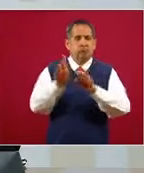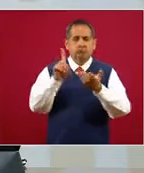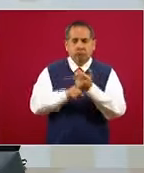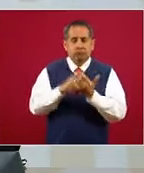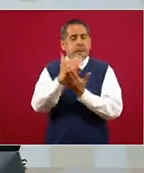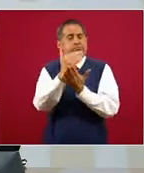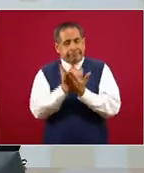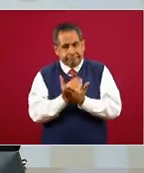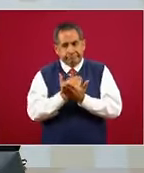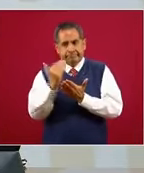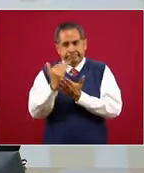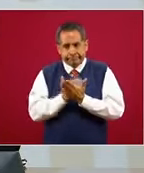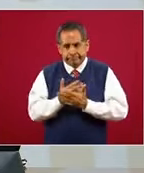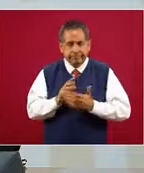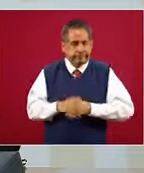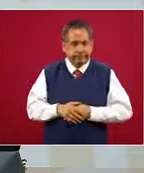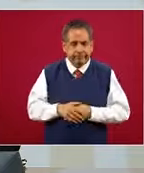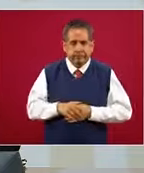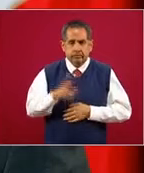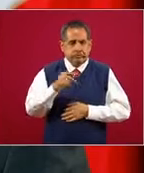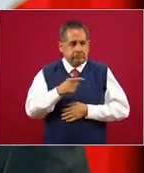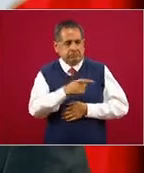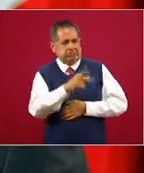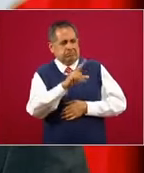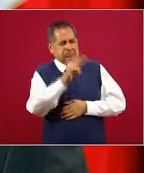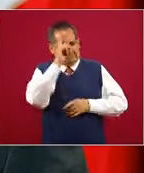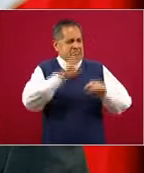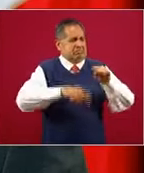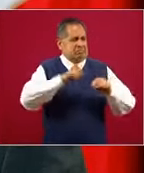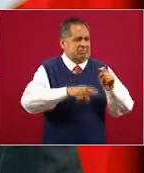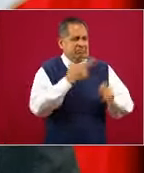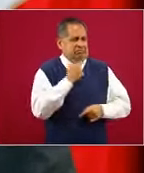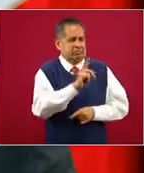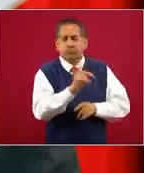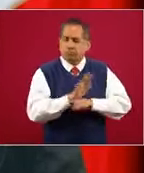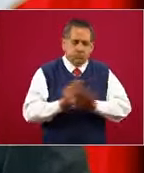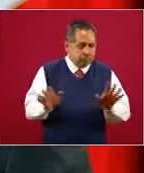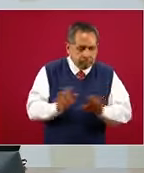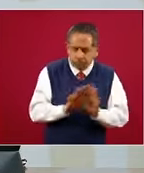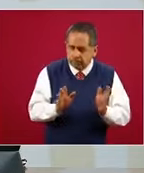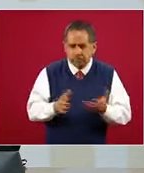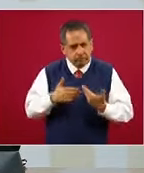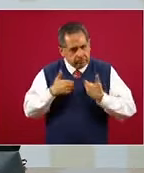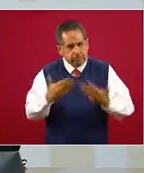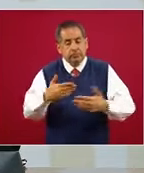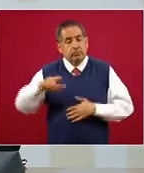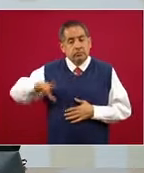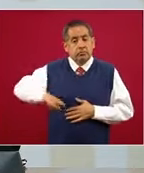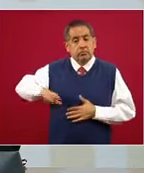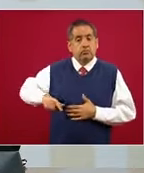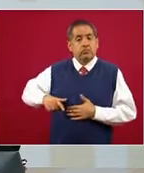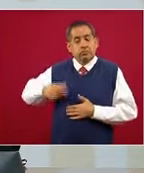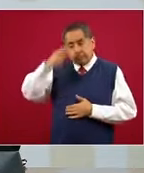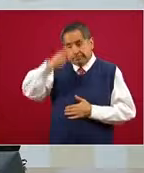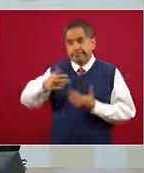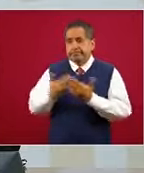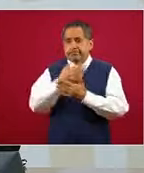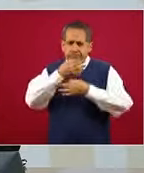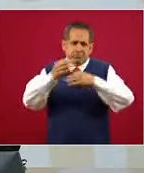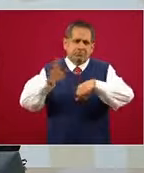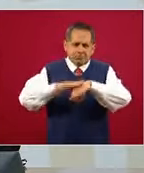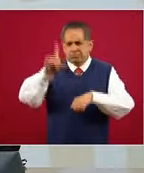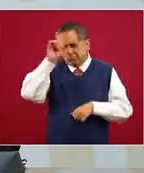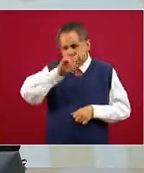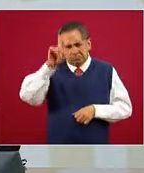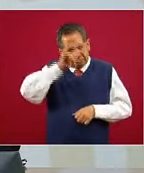disminuir la transmisión. Entonces, no hay oposición alguna al cubrebocas. El Gobierno de México, como lo enuncié esta misma mañana, recomienda